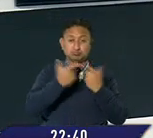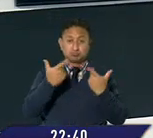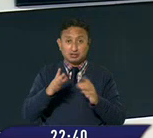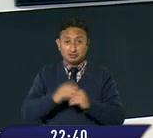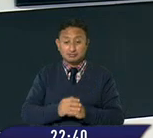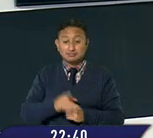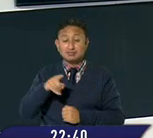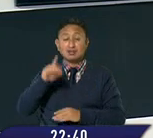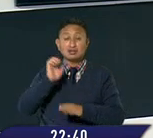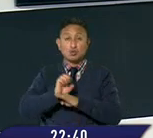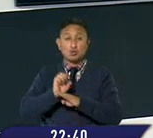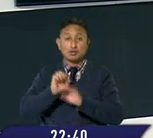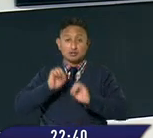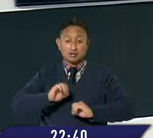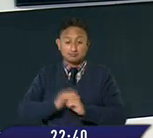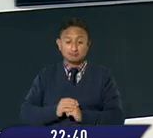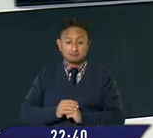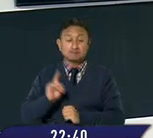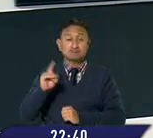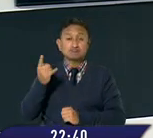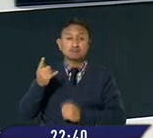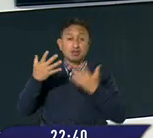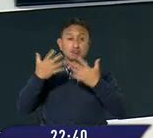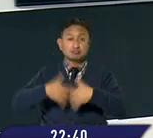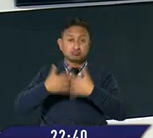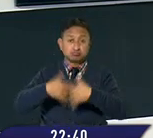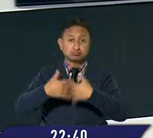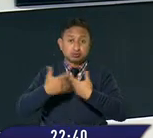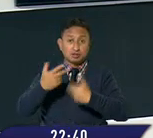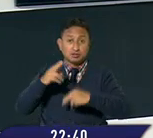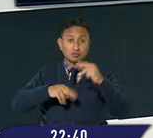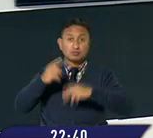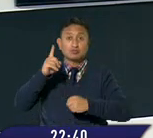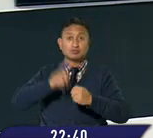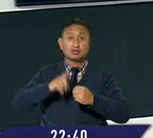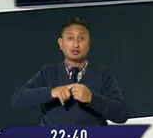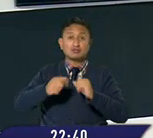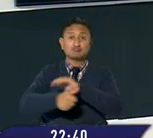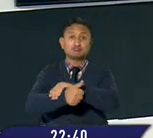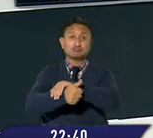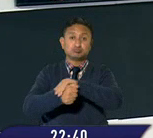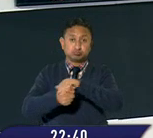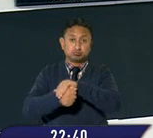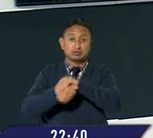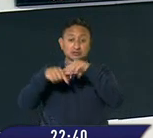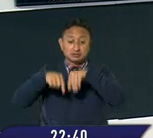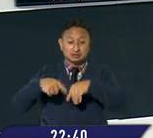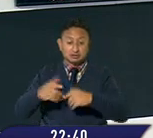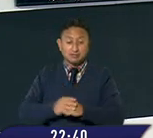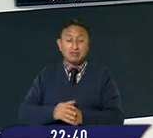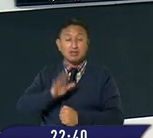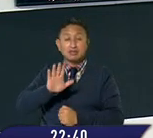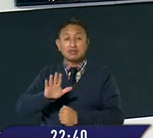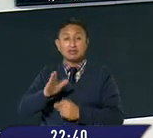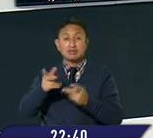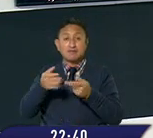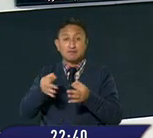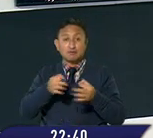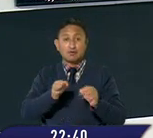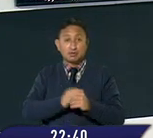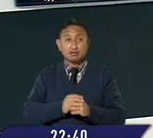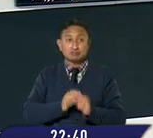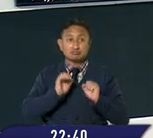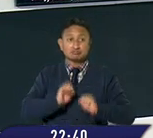Ecuador. Las primeras plantas de producción se construirán en Quito y Galápagos, donde se elaborarán 5 tipos de combustibles de